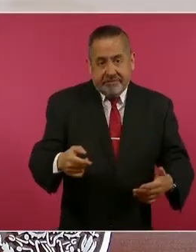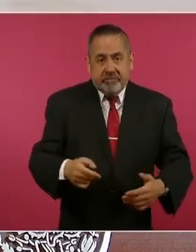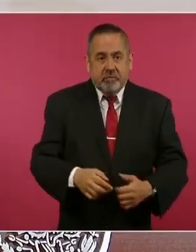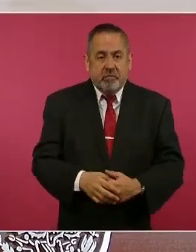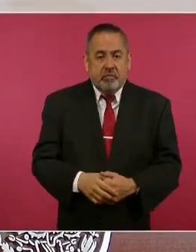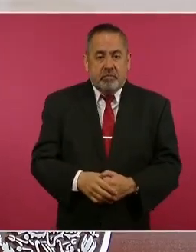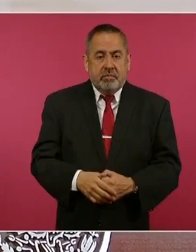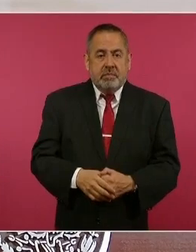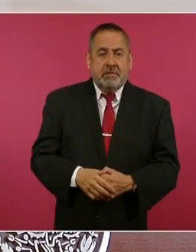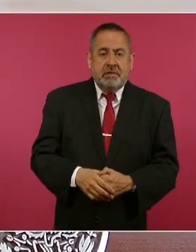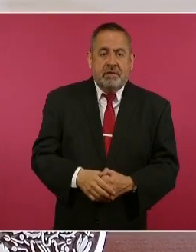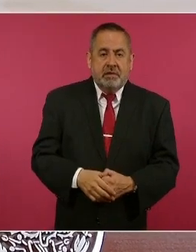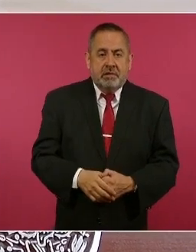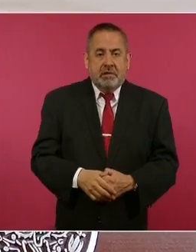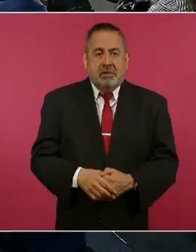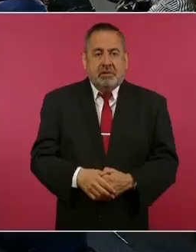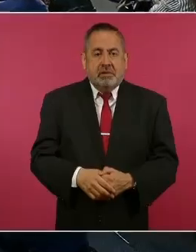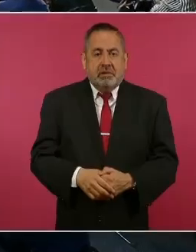O sea, es